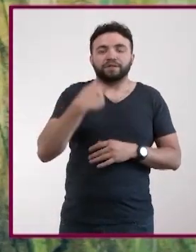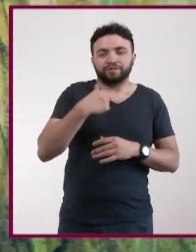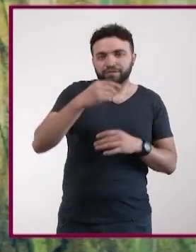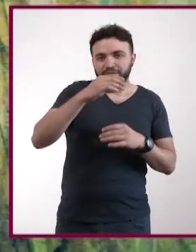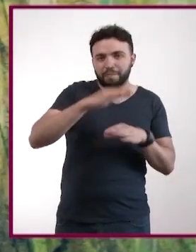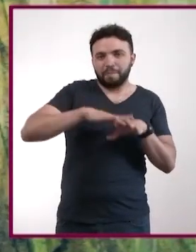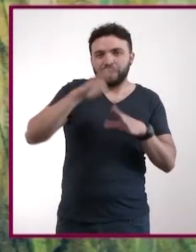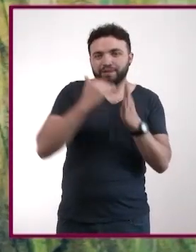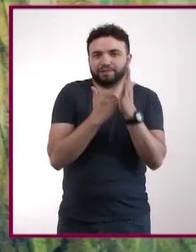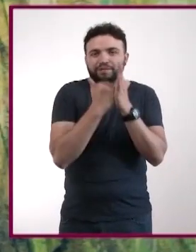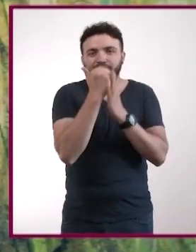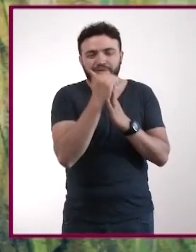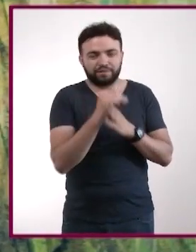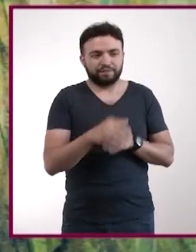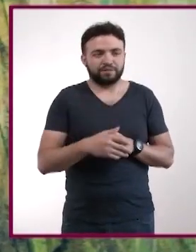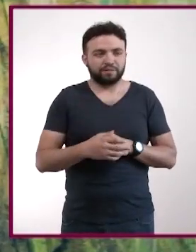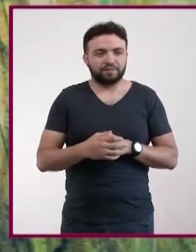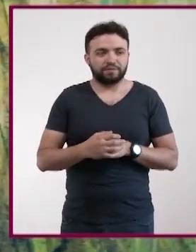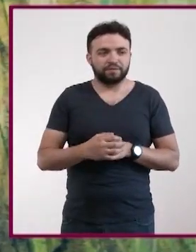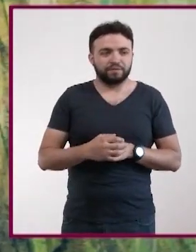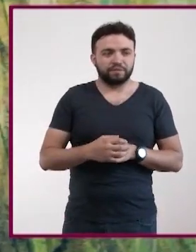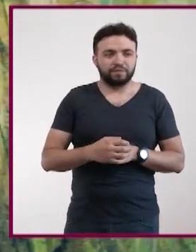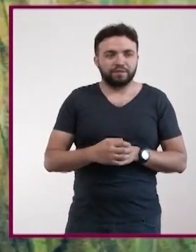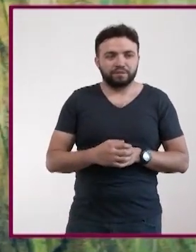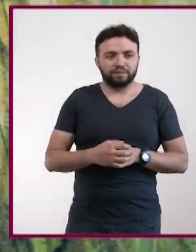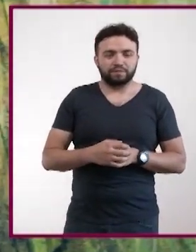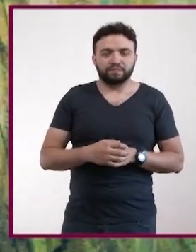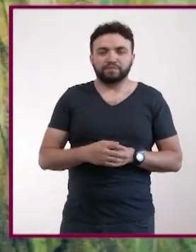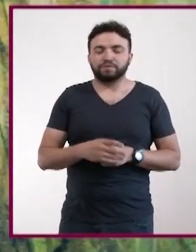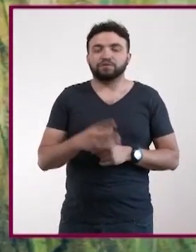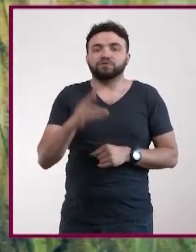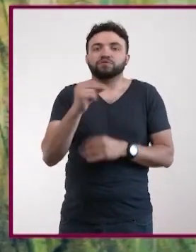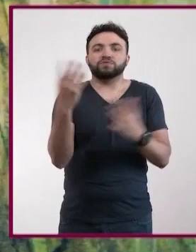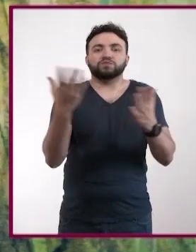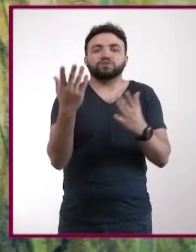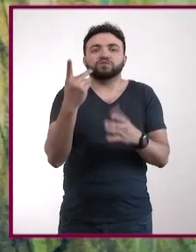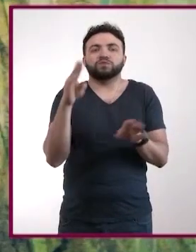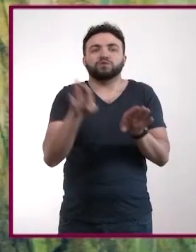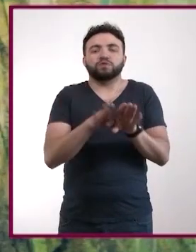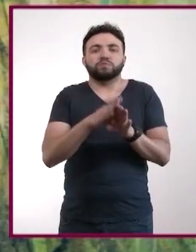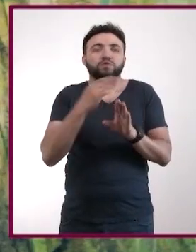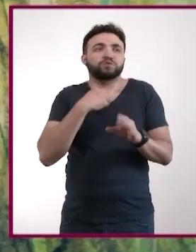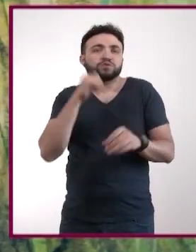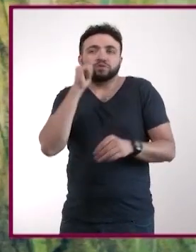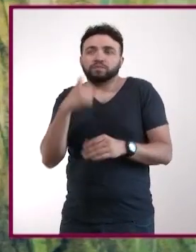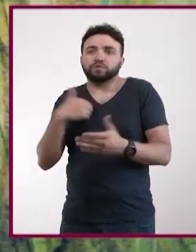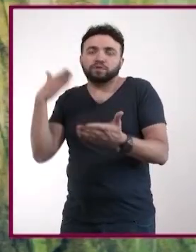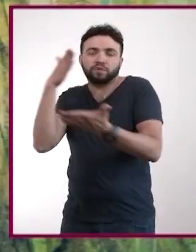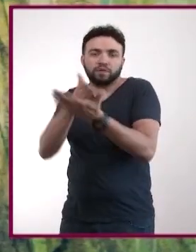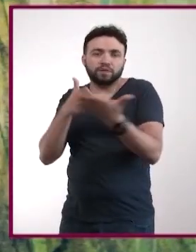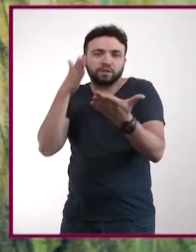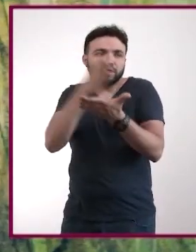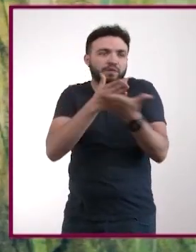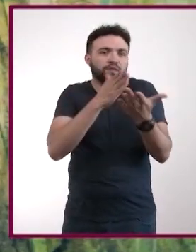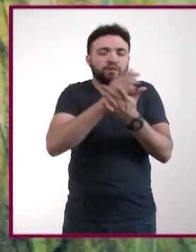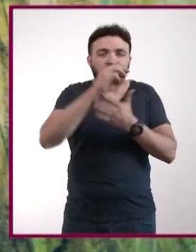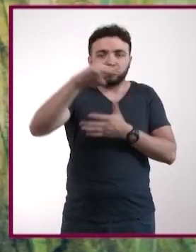pero no era, digamos, no era algo que yo recurriera todo el tiempo a estar yendo a los